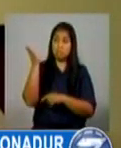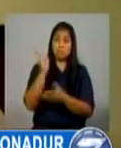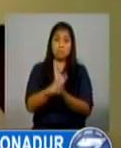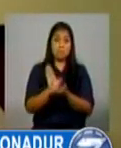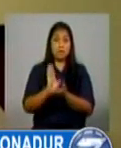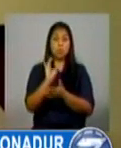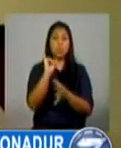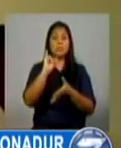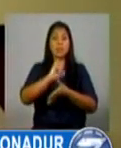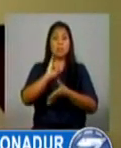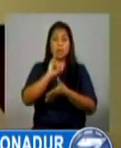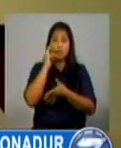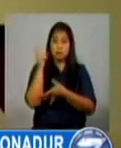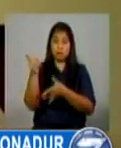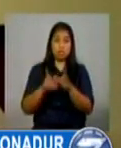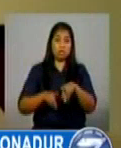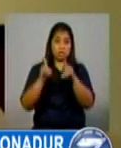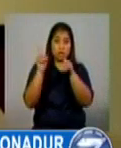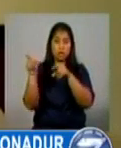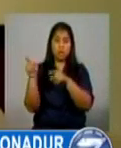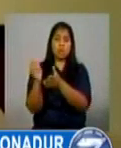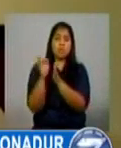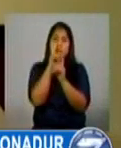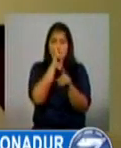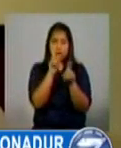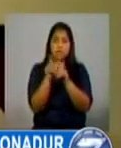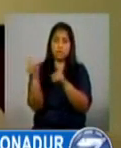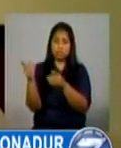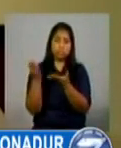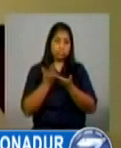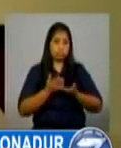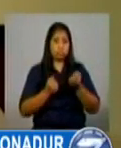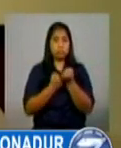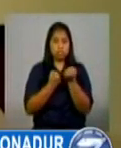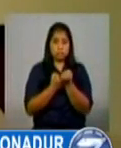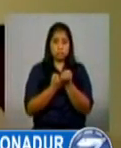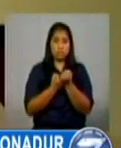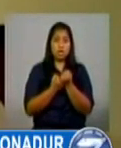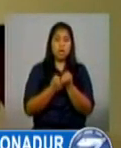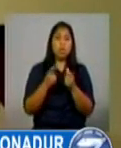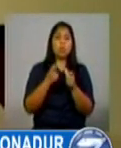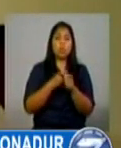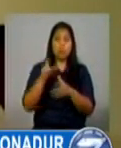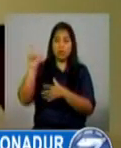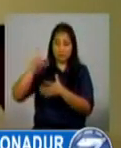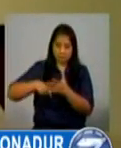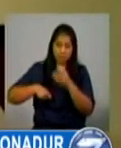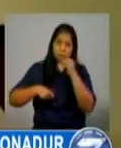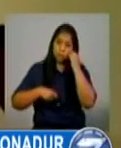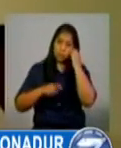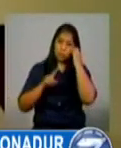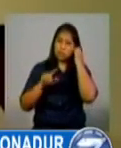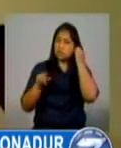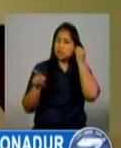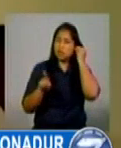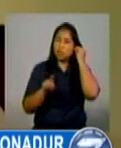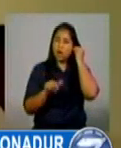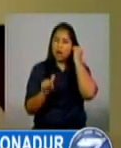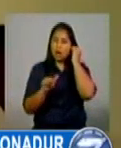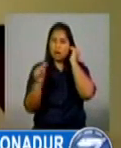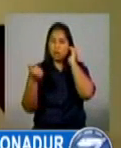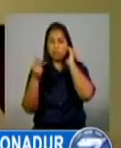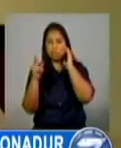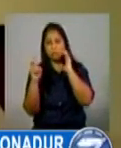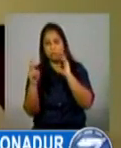Desarrollo que no solo nos apoyen con créditos, como en algún caso ya